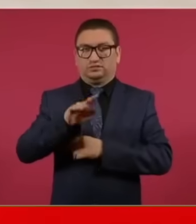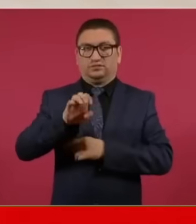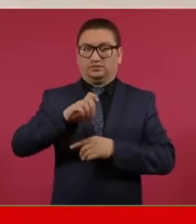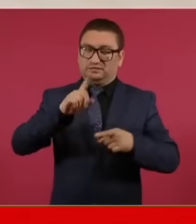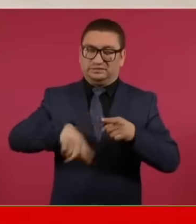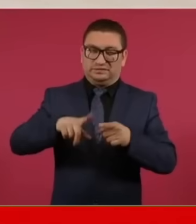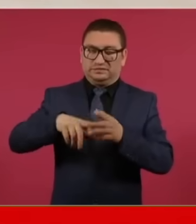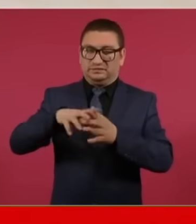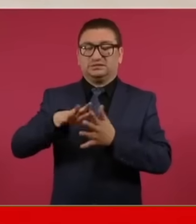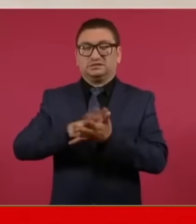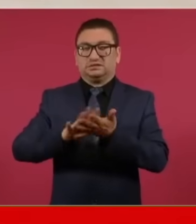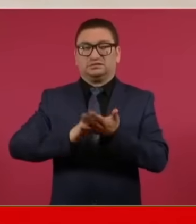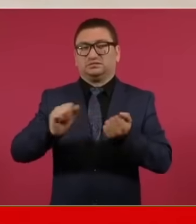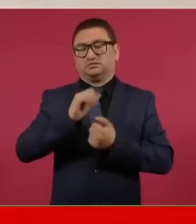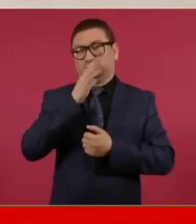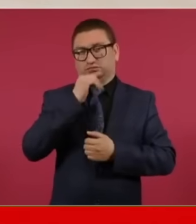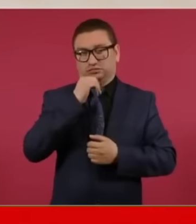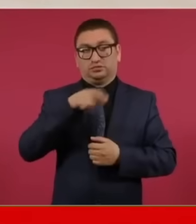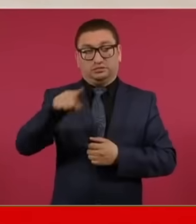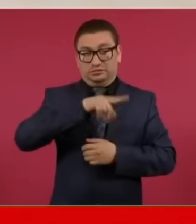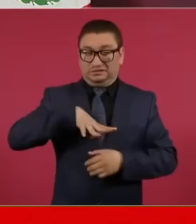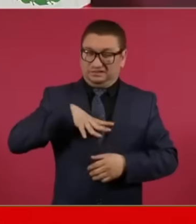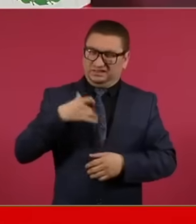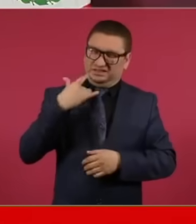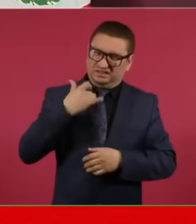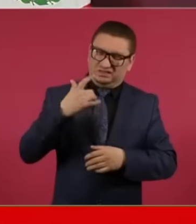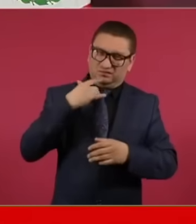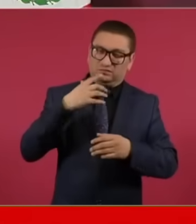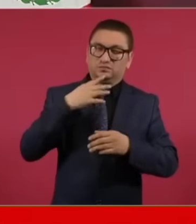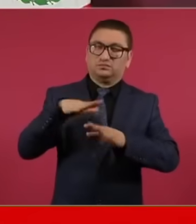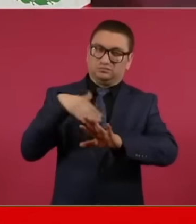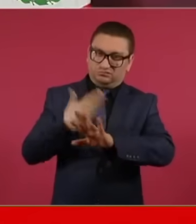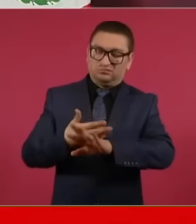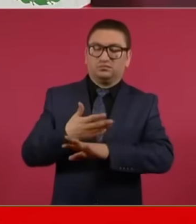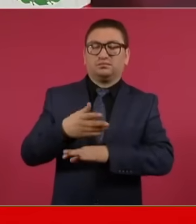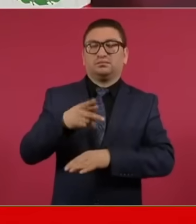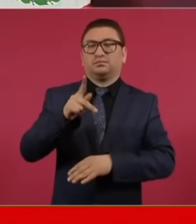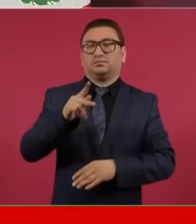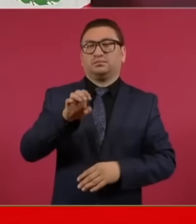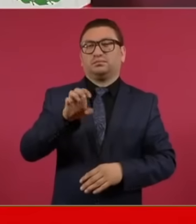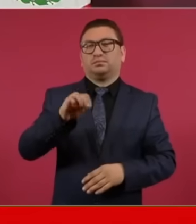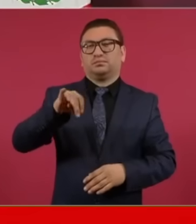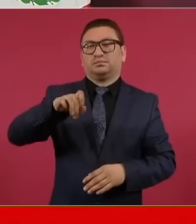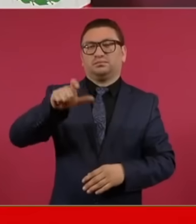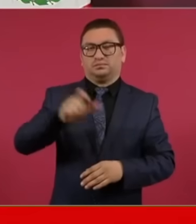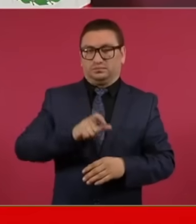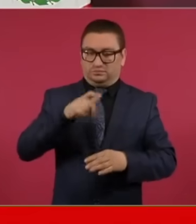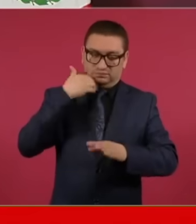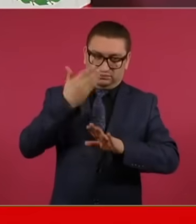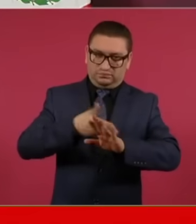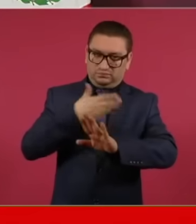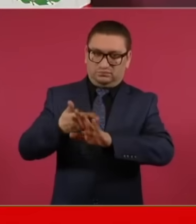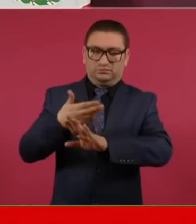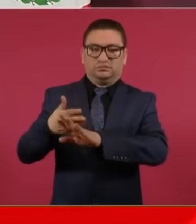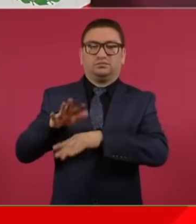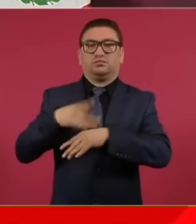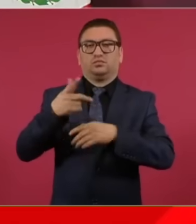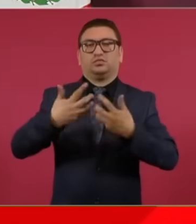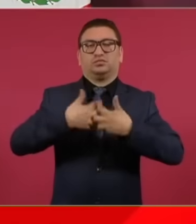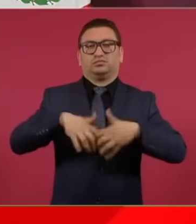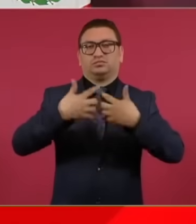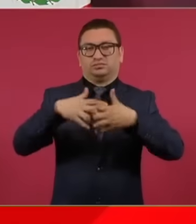Electricidad, porque sí se esmeraron. En el caso de Pemex, acabaron con la